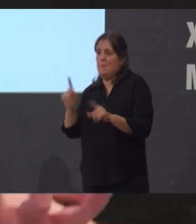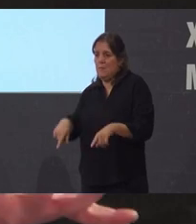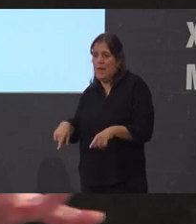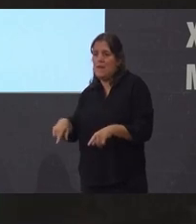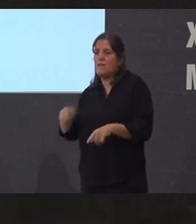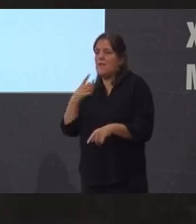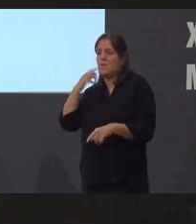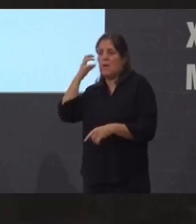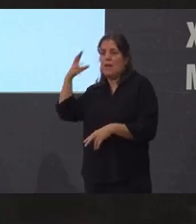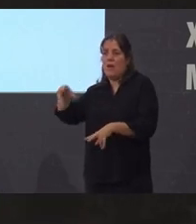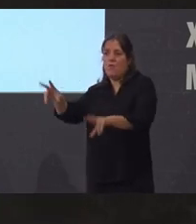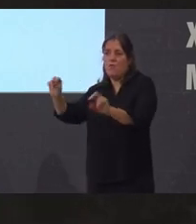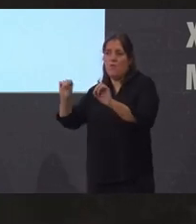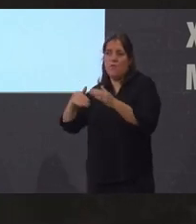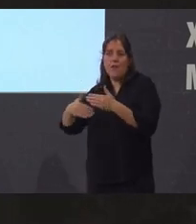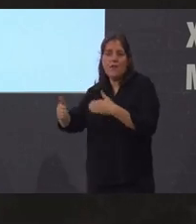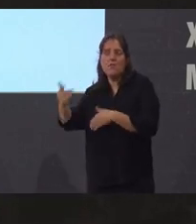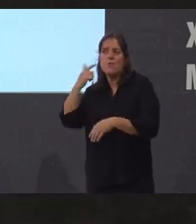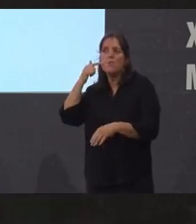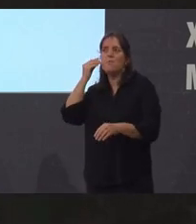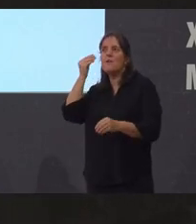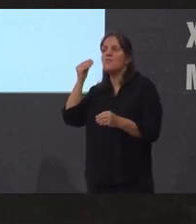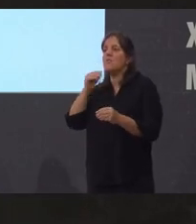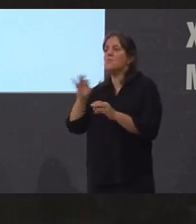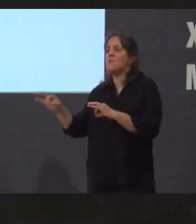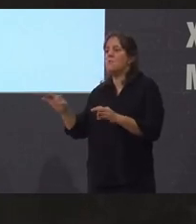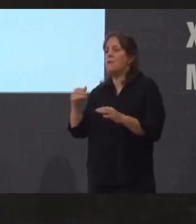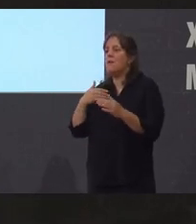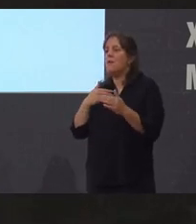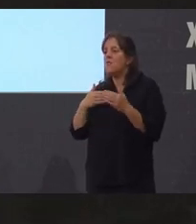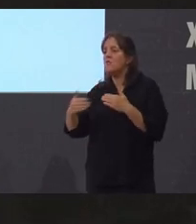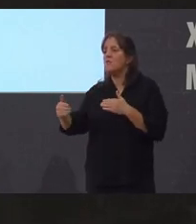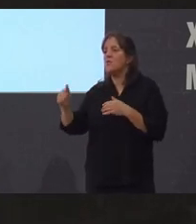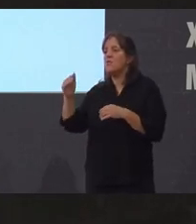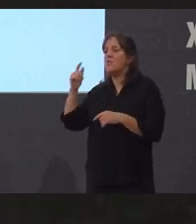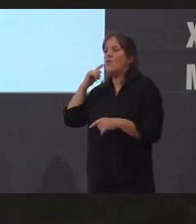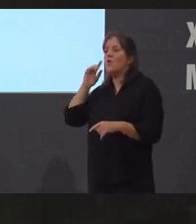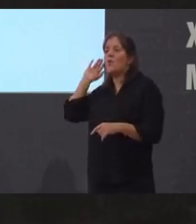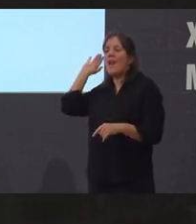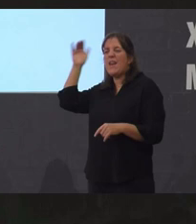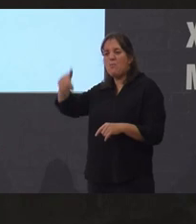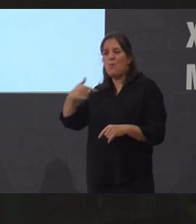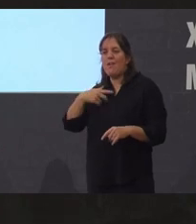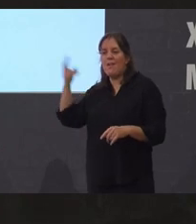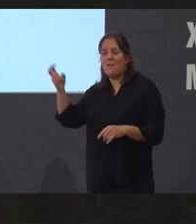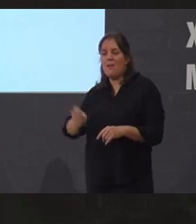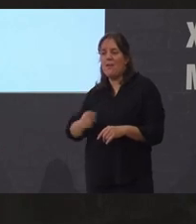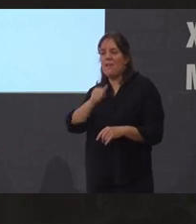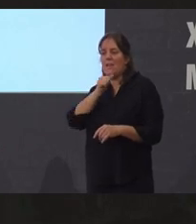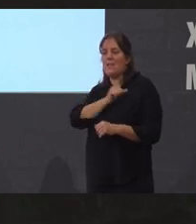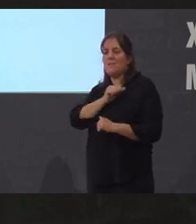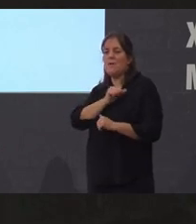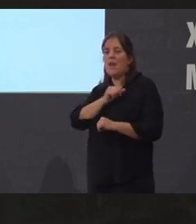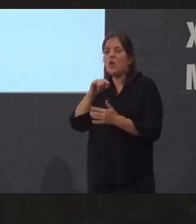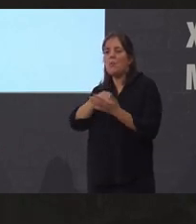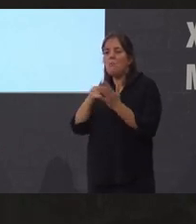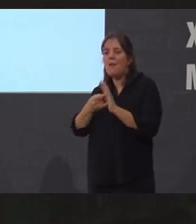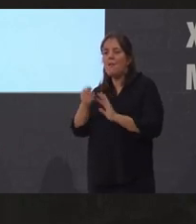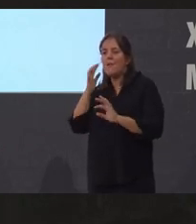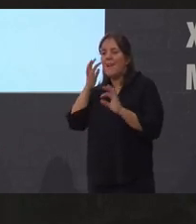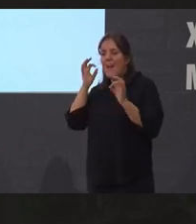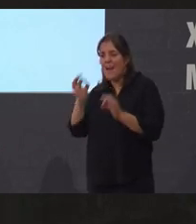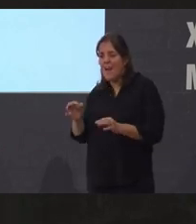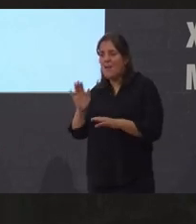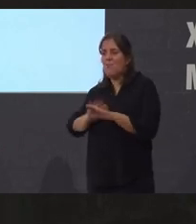Eu creo que temos que prepararnos para a república que ven e estar esperando con planes de verdad